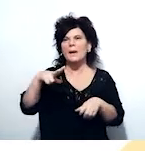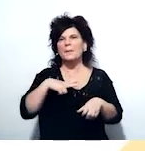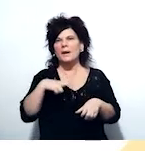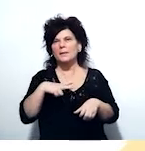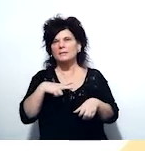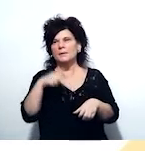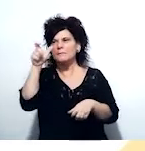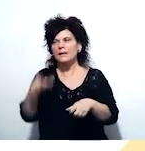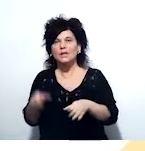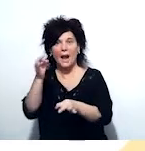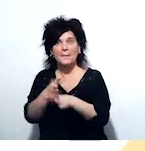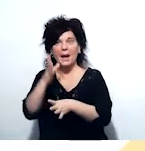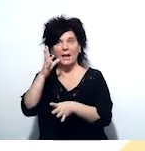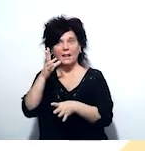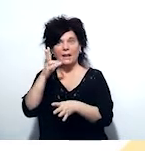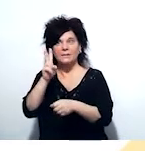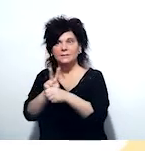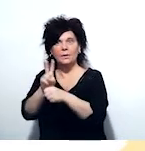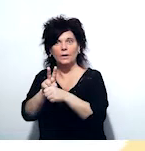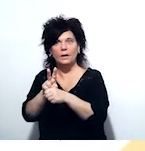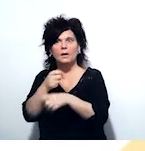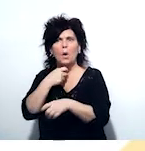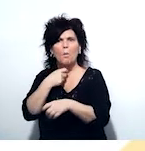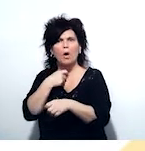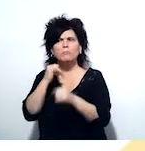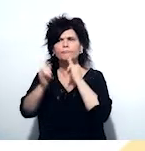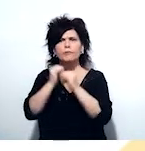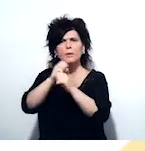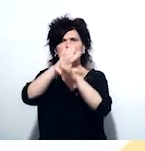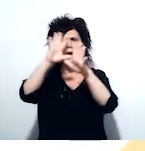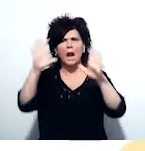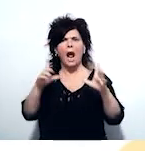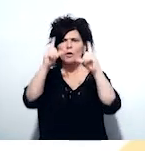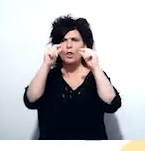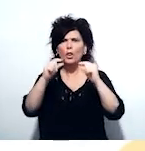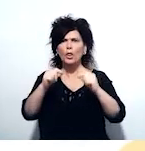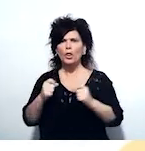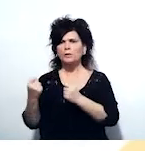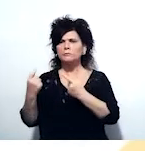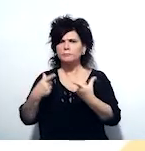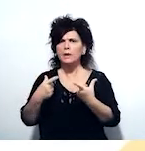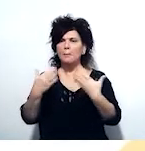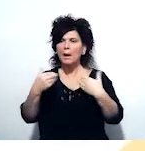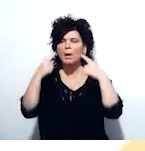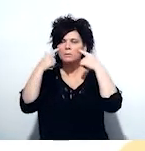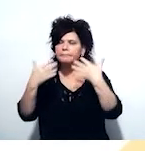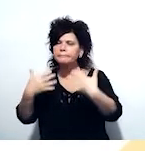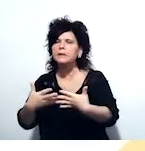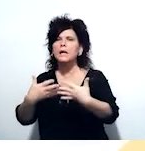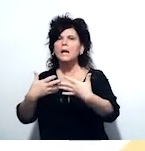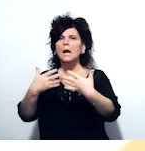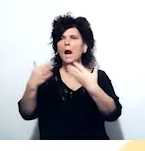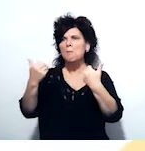expertos en seguridad quieren transparencia en la información y quieren que todos los datos estén disponibles para hacer sus investigaciones y para